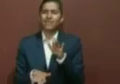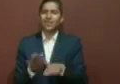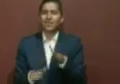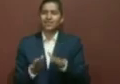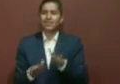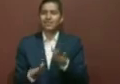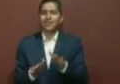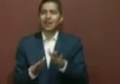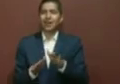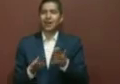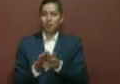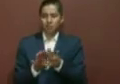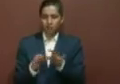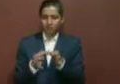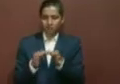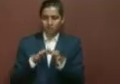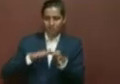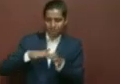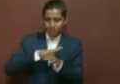en el círculo rojo,